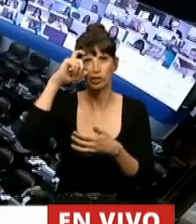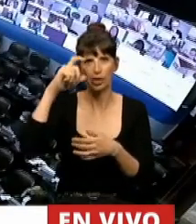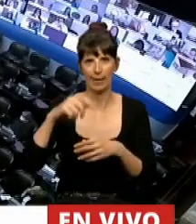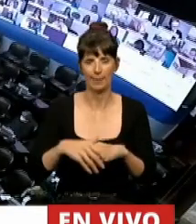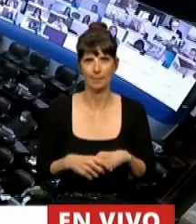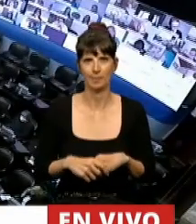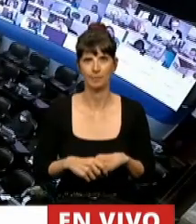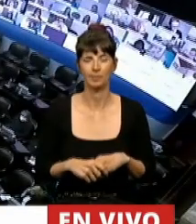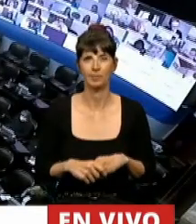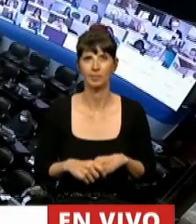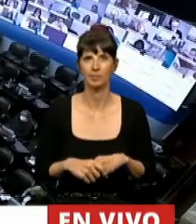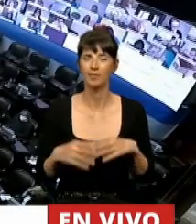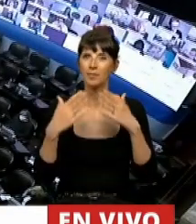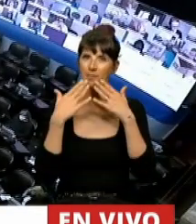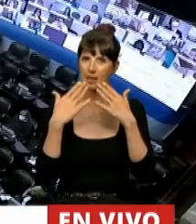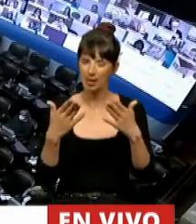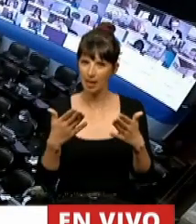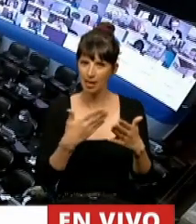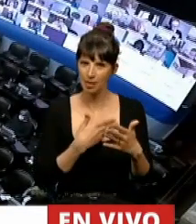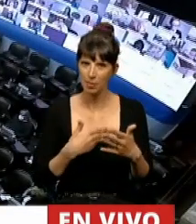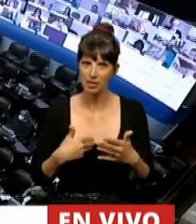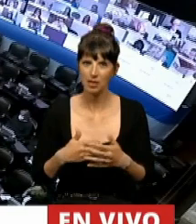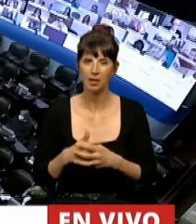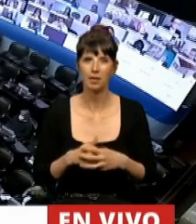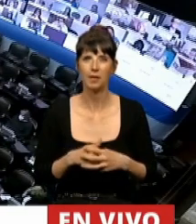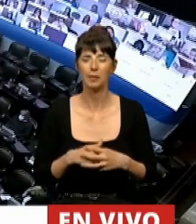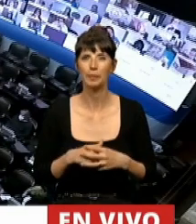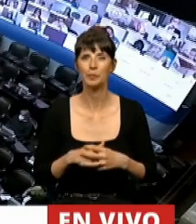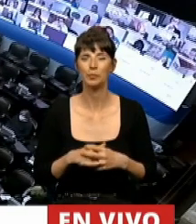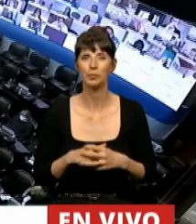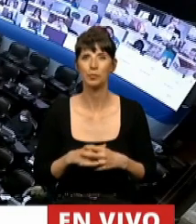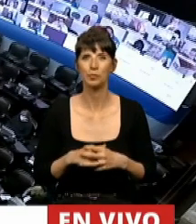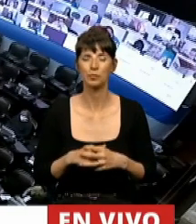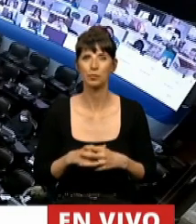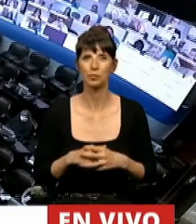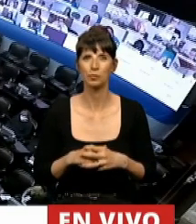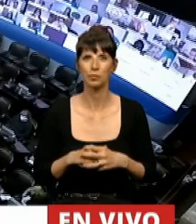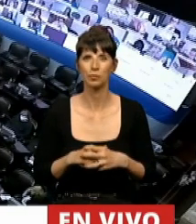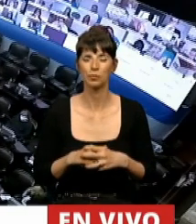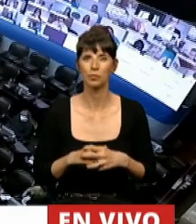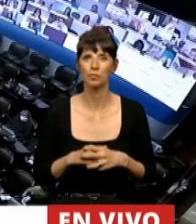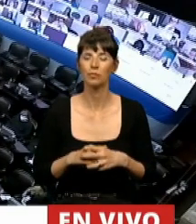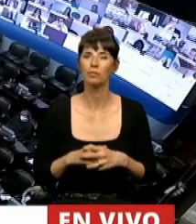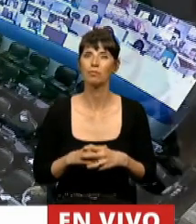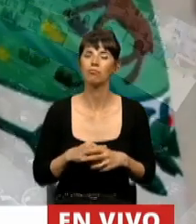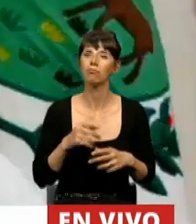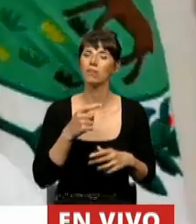Ponce Muchas gracias presidente y primero Bueno también